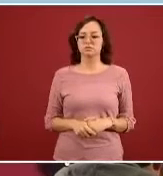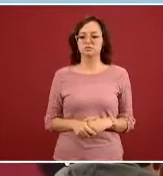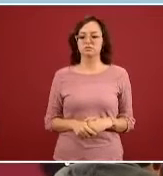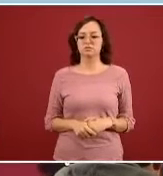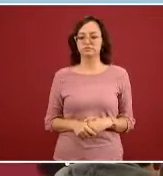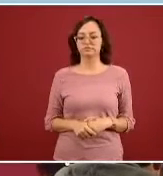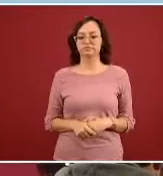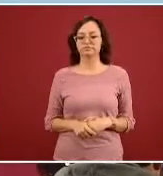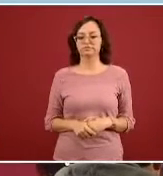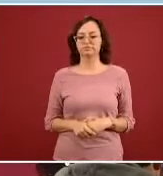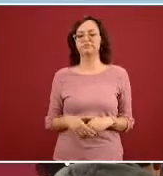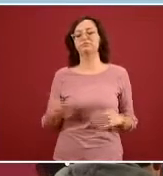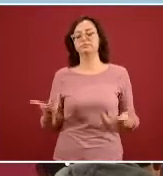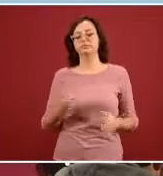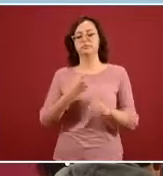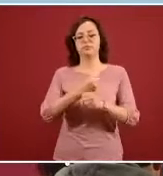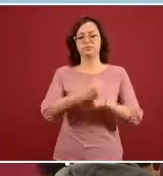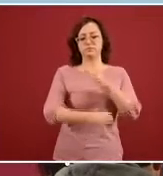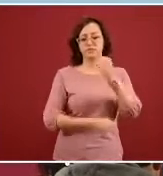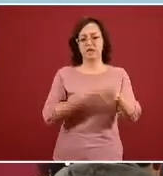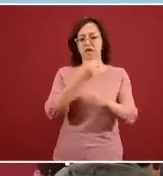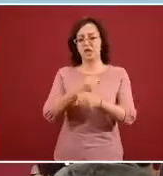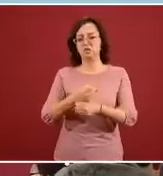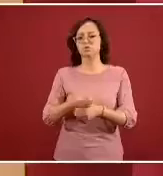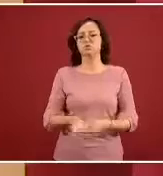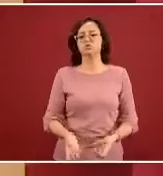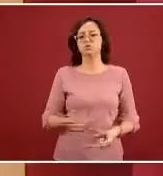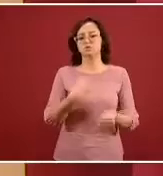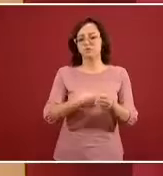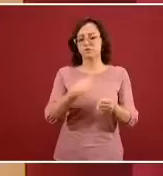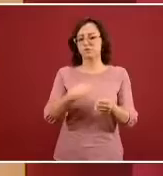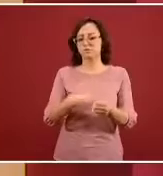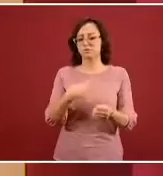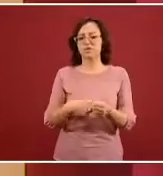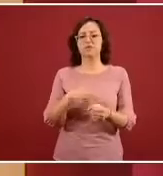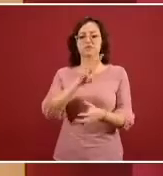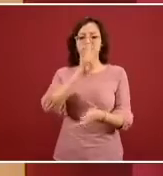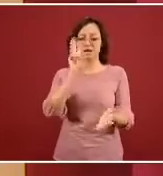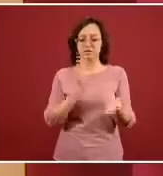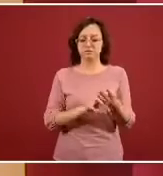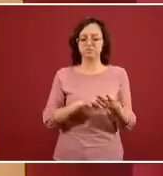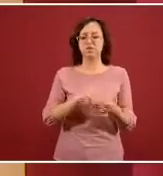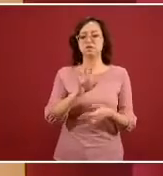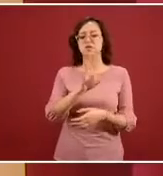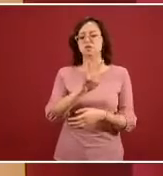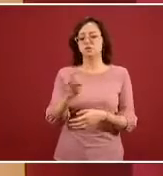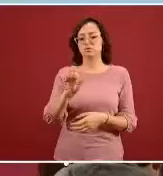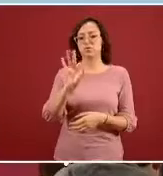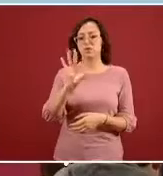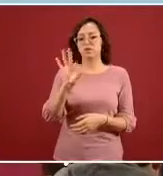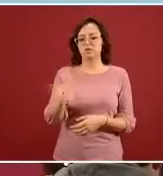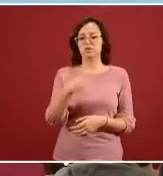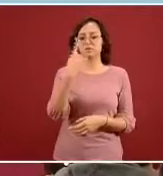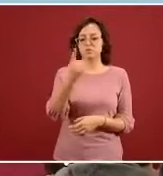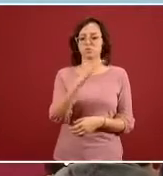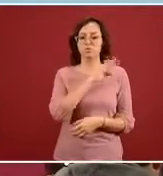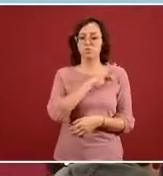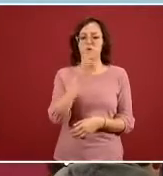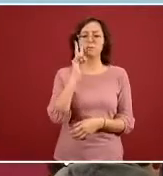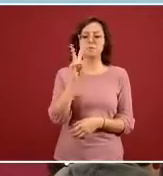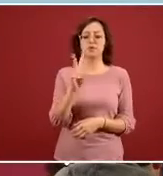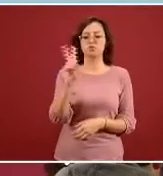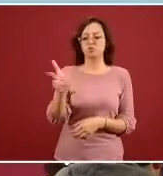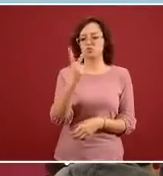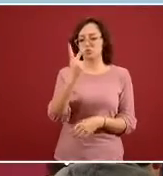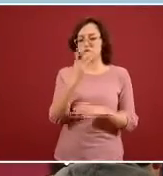Esta es la distribución por edad de estas mismas personas enfermas, 3.441, y aquí quiero hacer notar dos cosas.